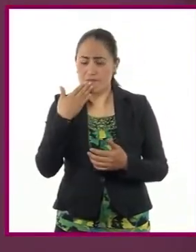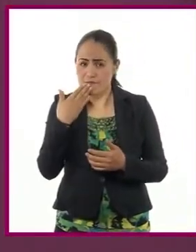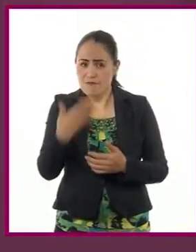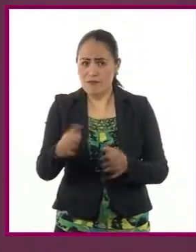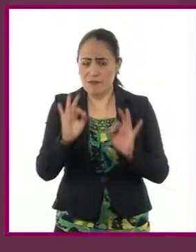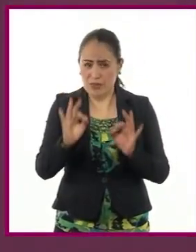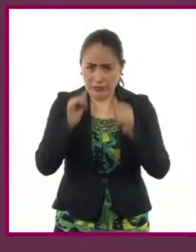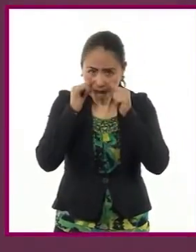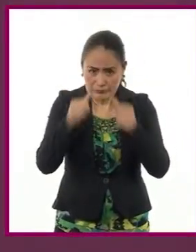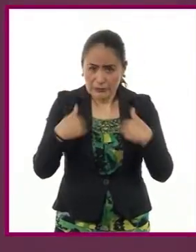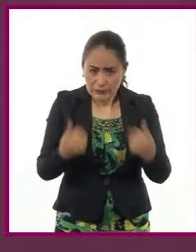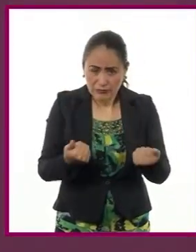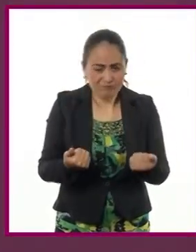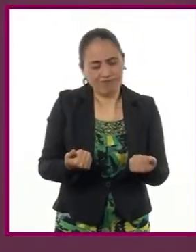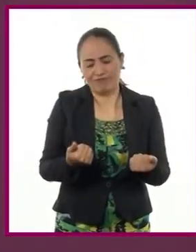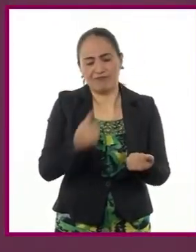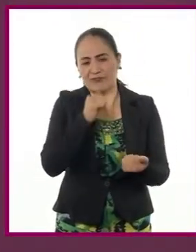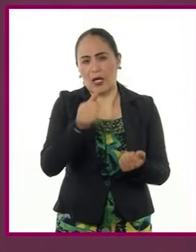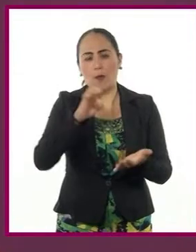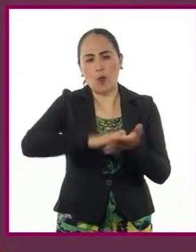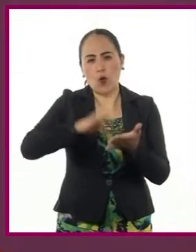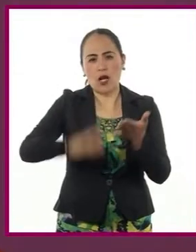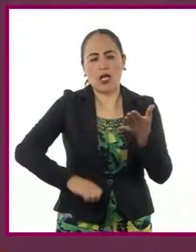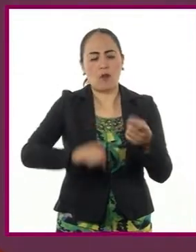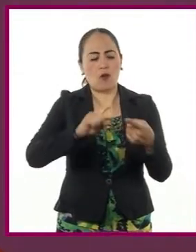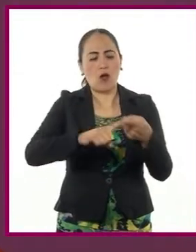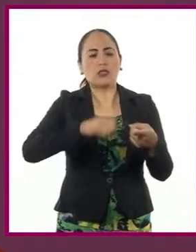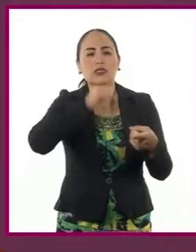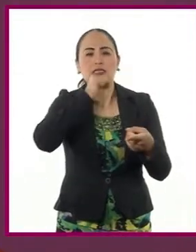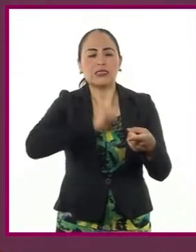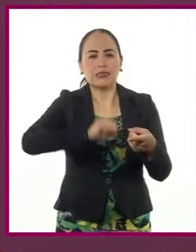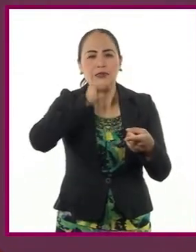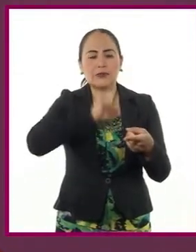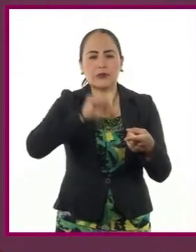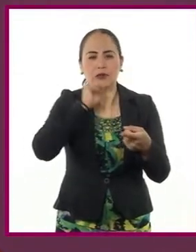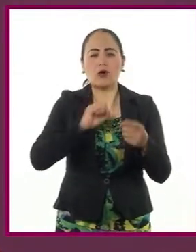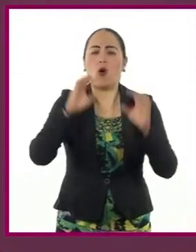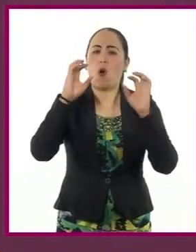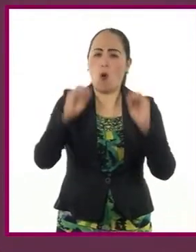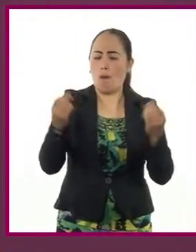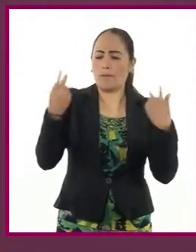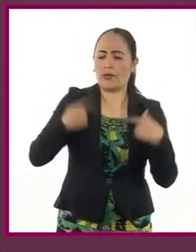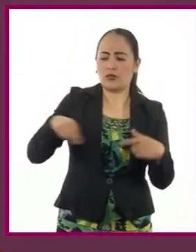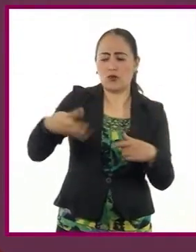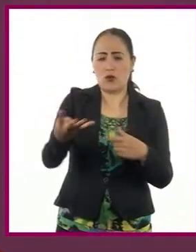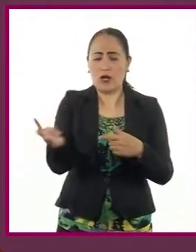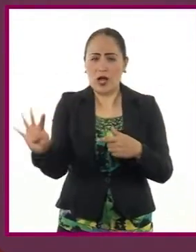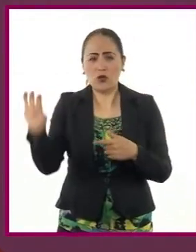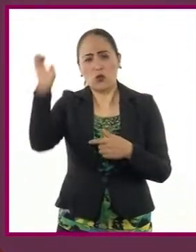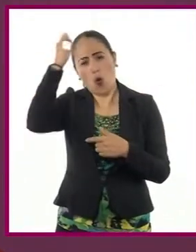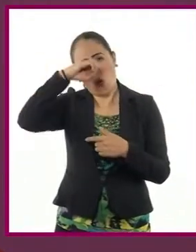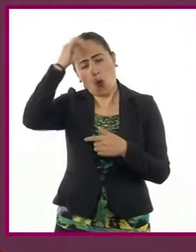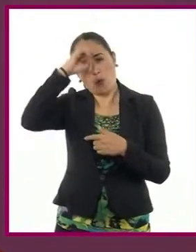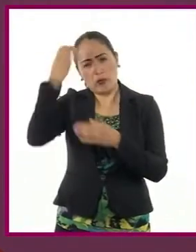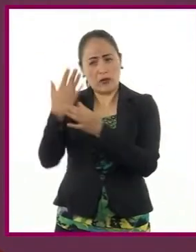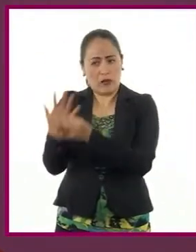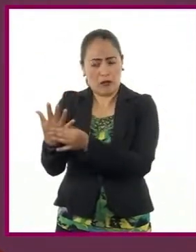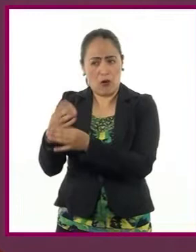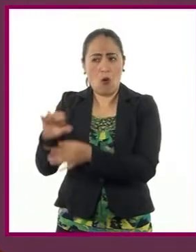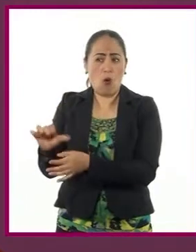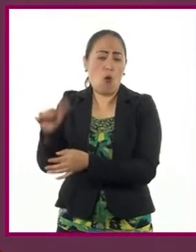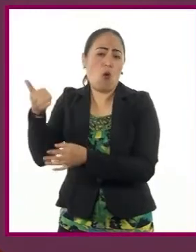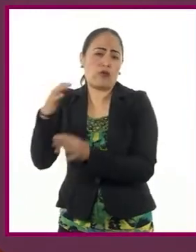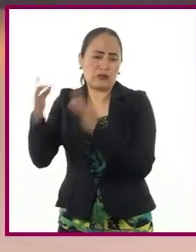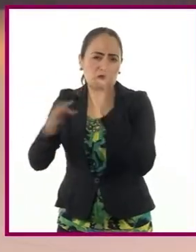comunicación. Por ejemplo, los chismes o lo que otras y otros opinaron con relación a rumores o